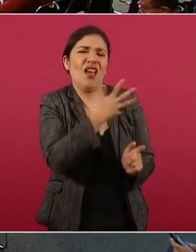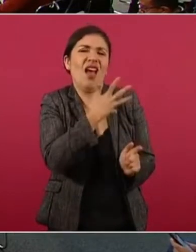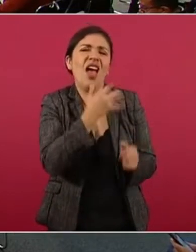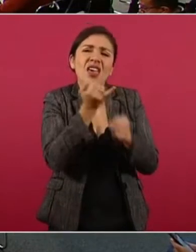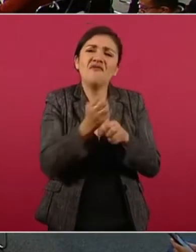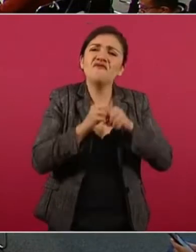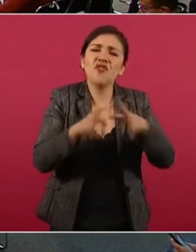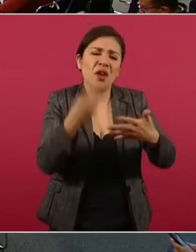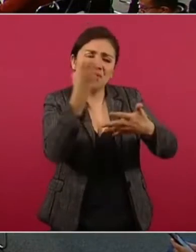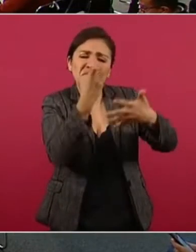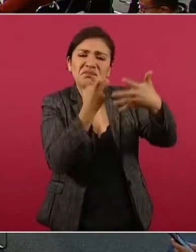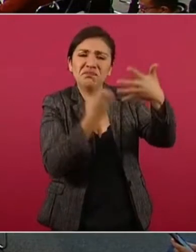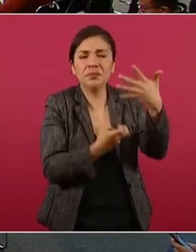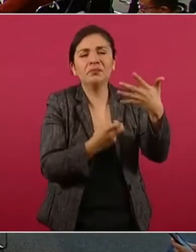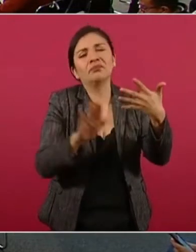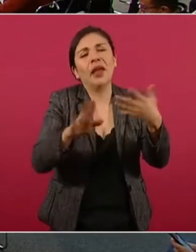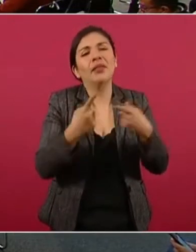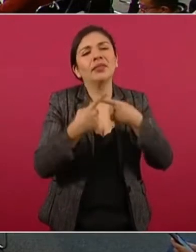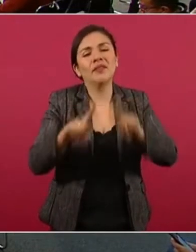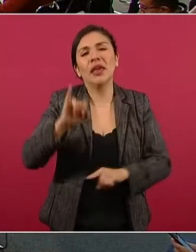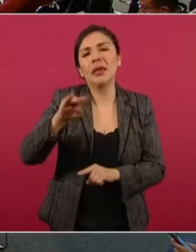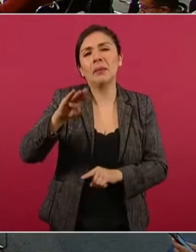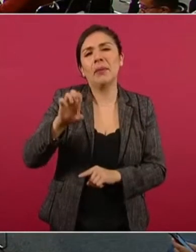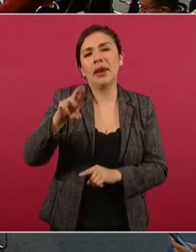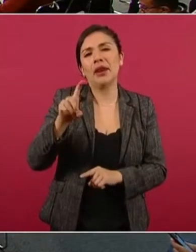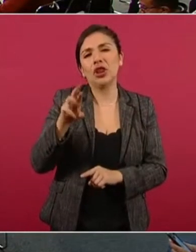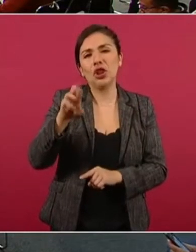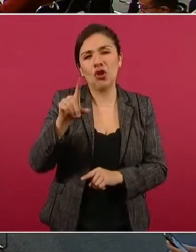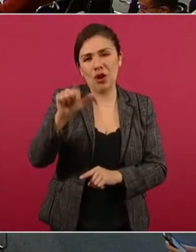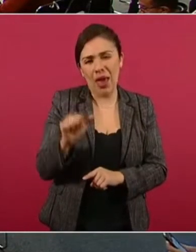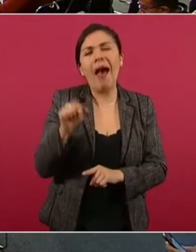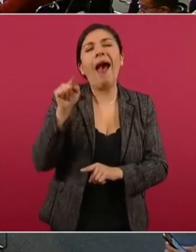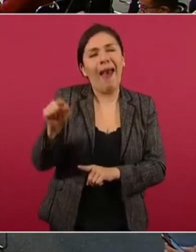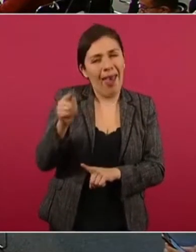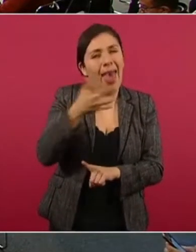no así Iberdrola, bueno, también tiene los datos, nada más que